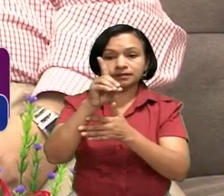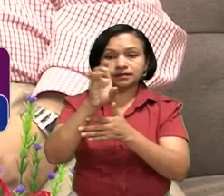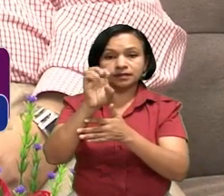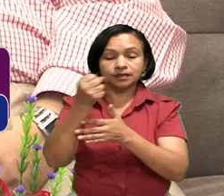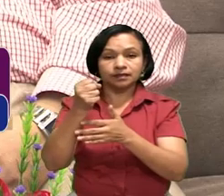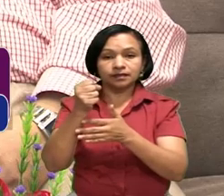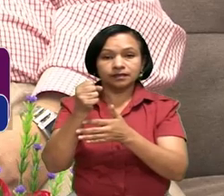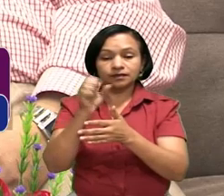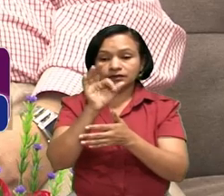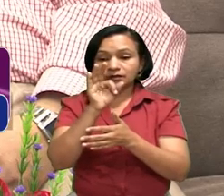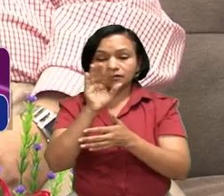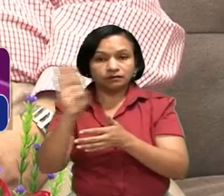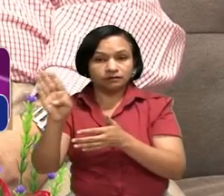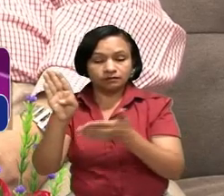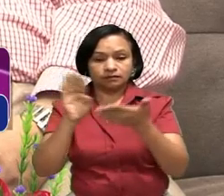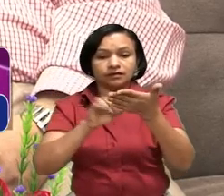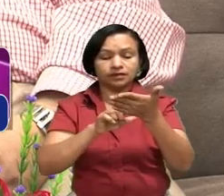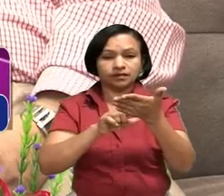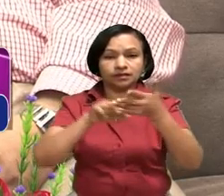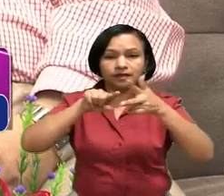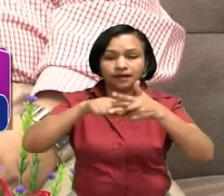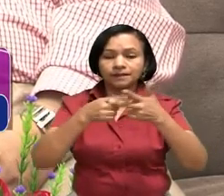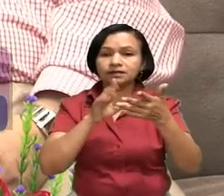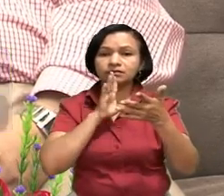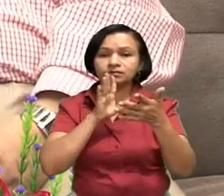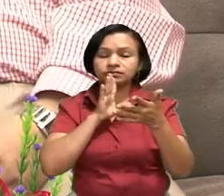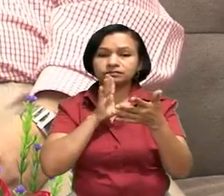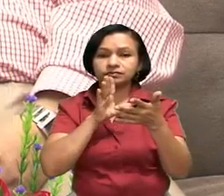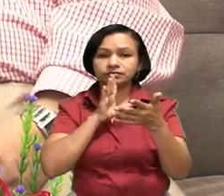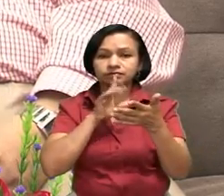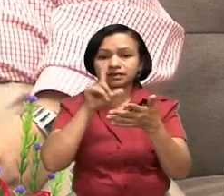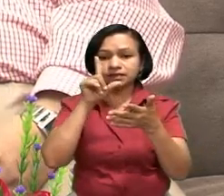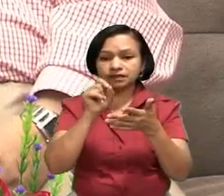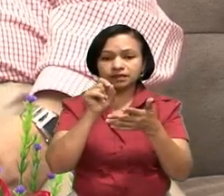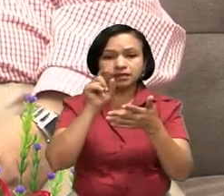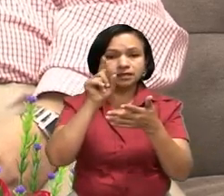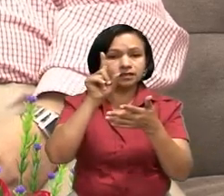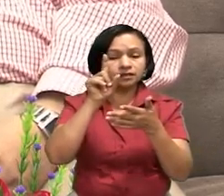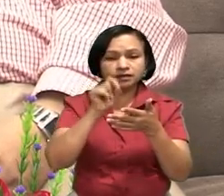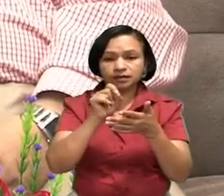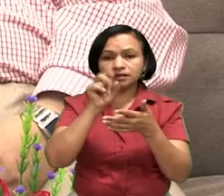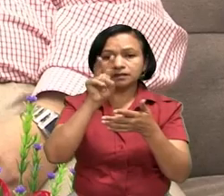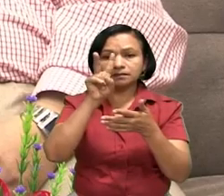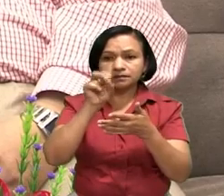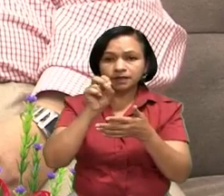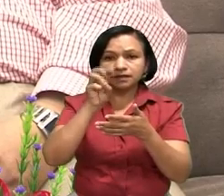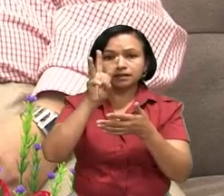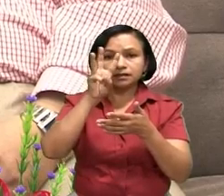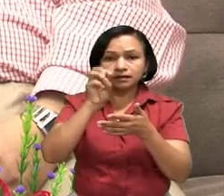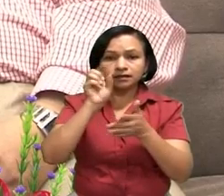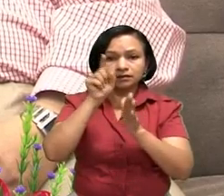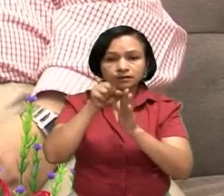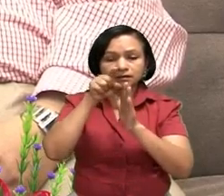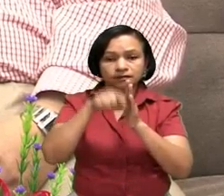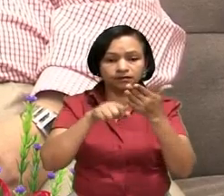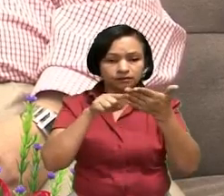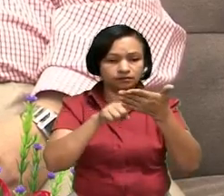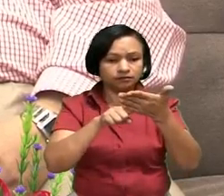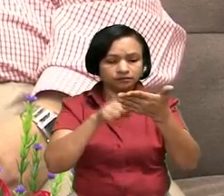live y empezar a hablar por 10 20 30 minutos y vas viendo que los